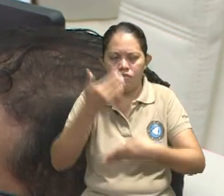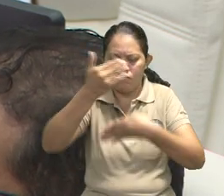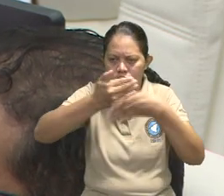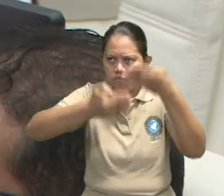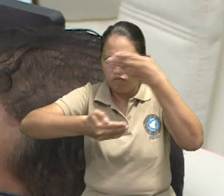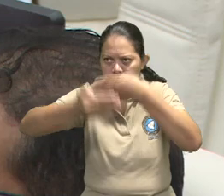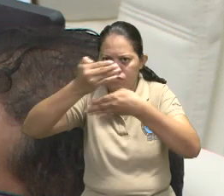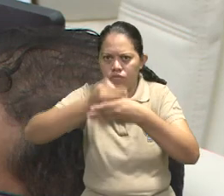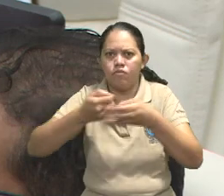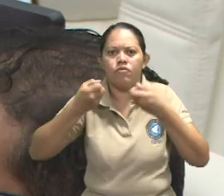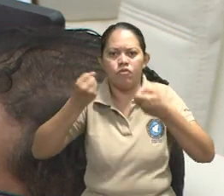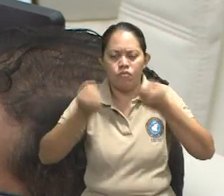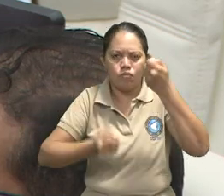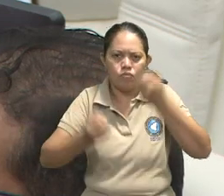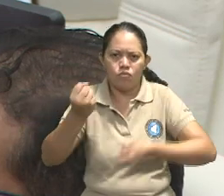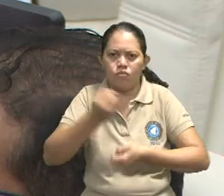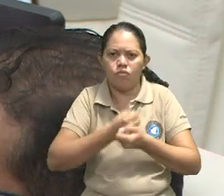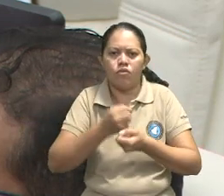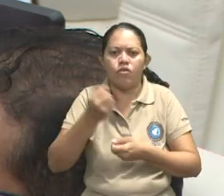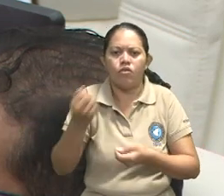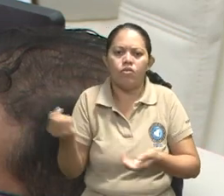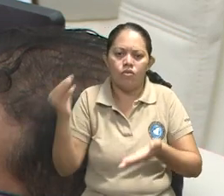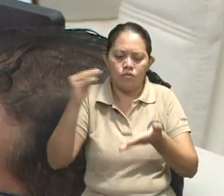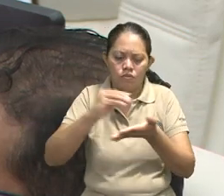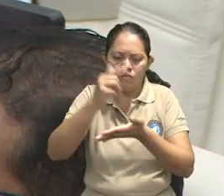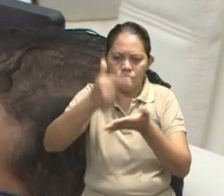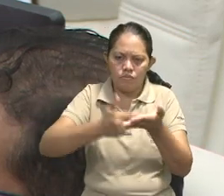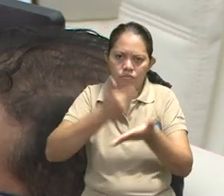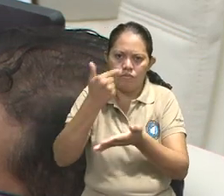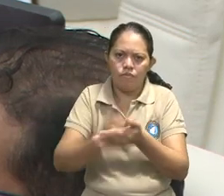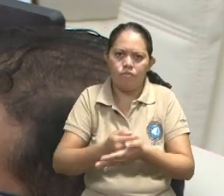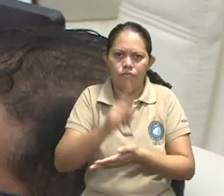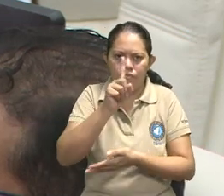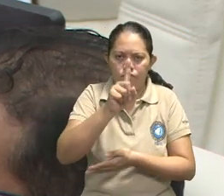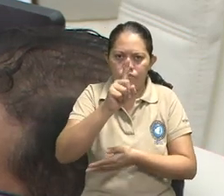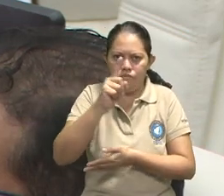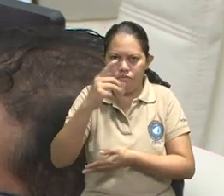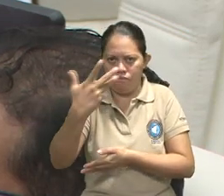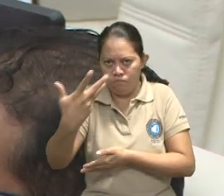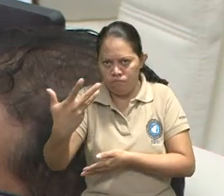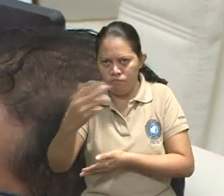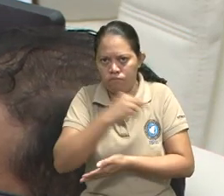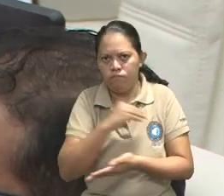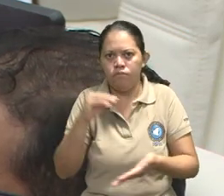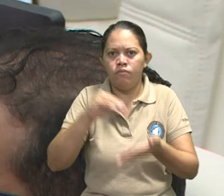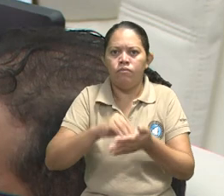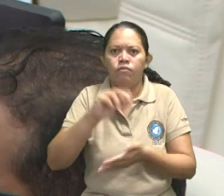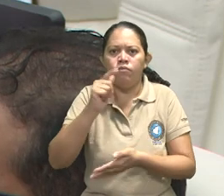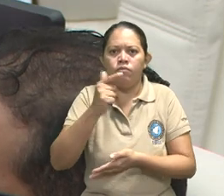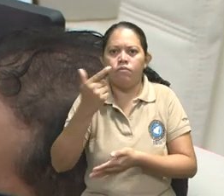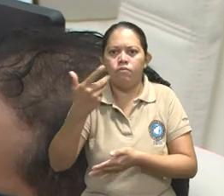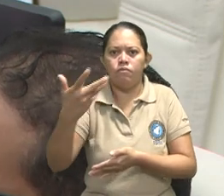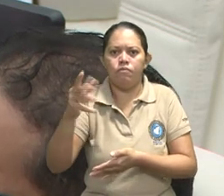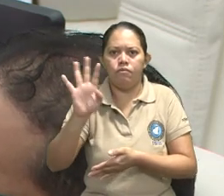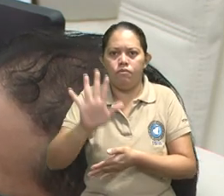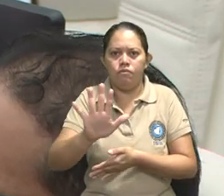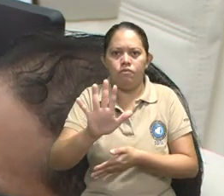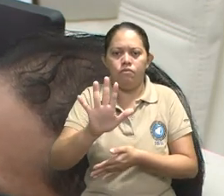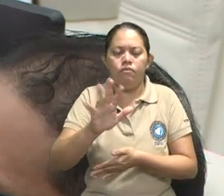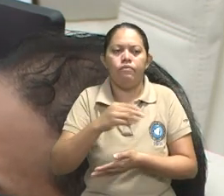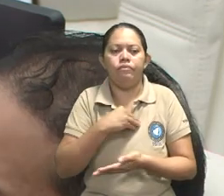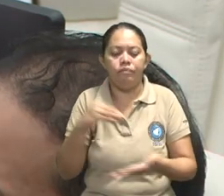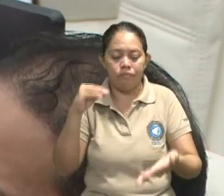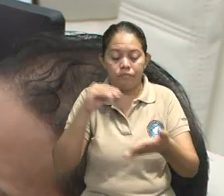y Transporte, publicado en la Gaceta Diario Oficial número 118 del 26 de junio de 1995.